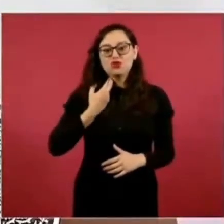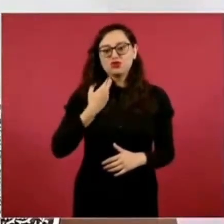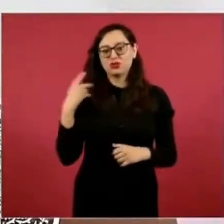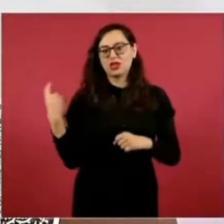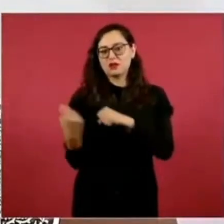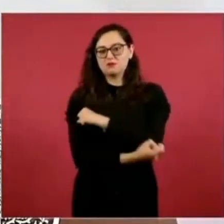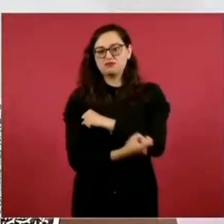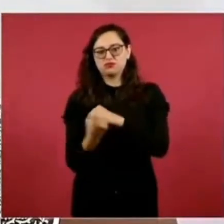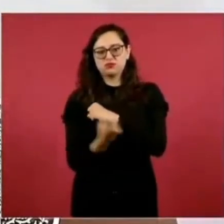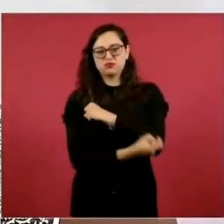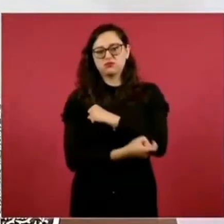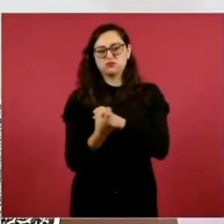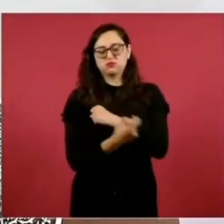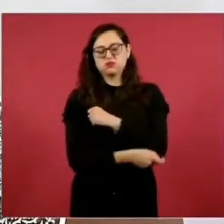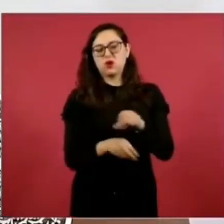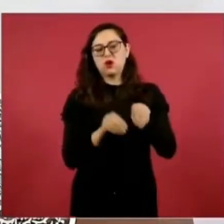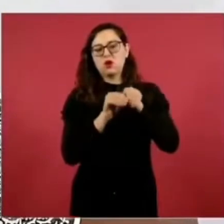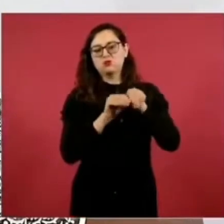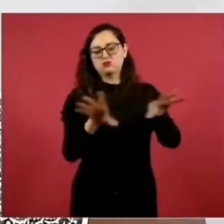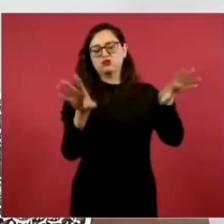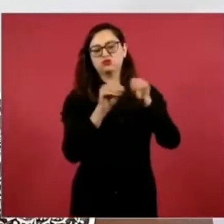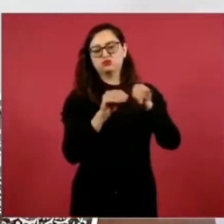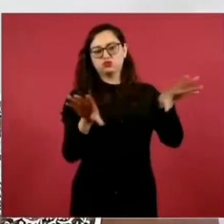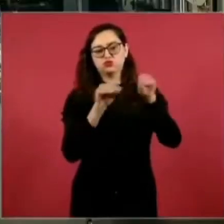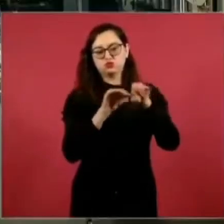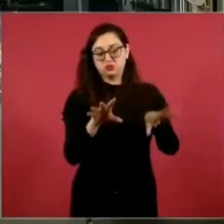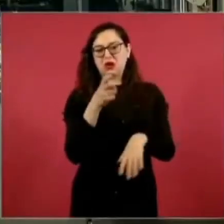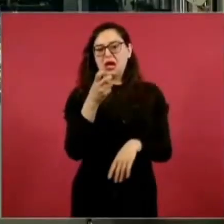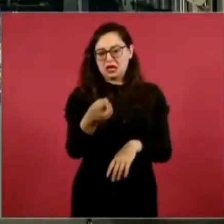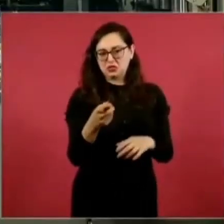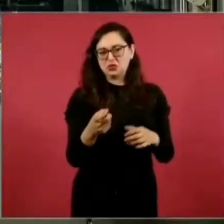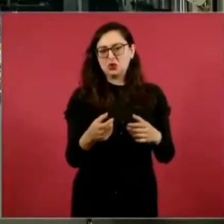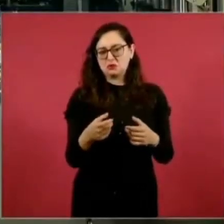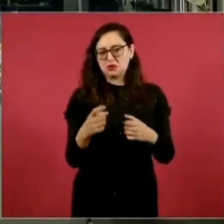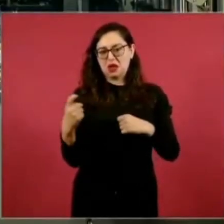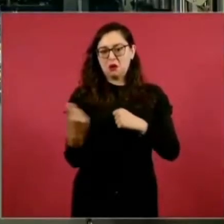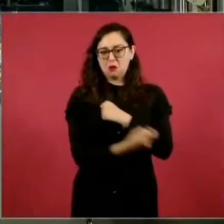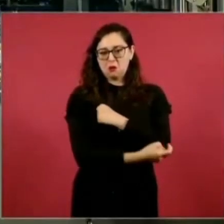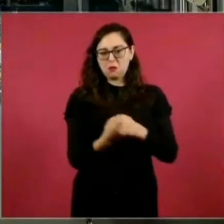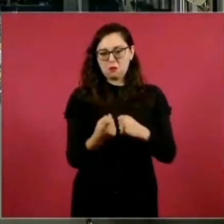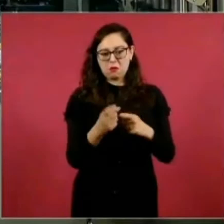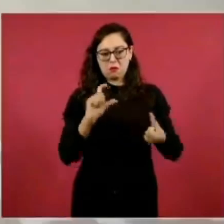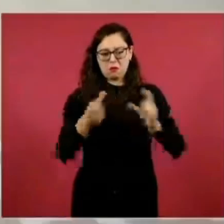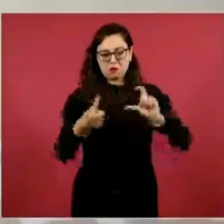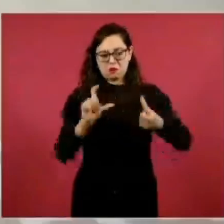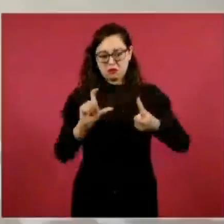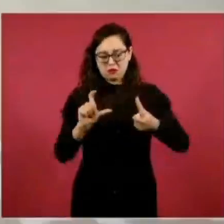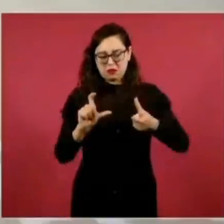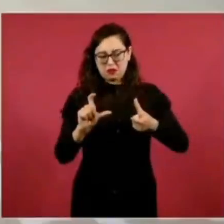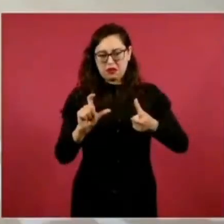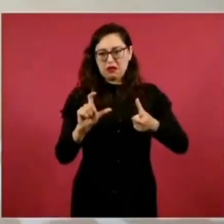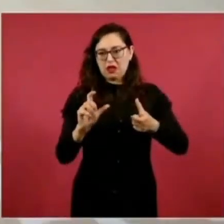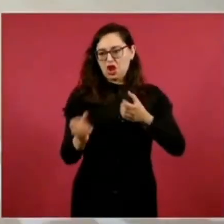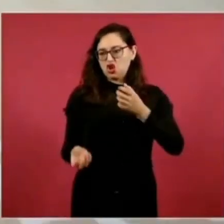Y si existen lo del algorismo para que lo que no les conviene lo